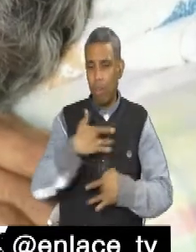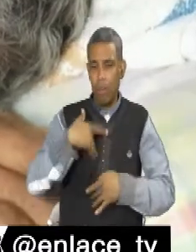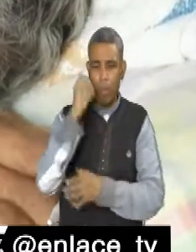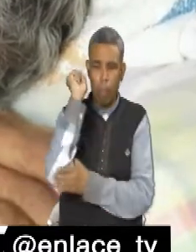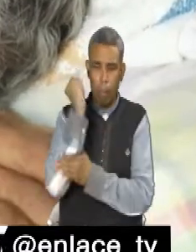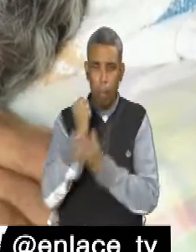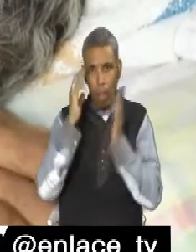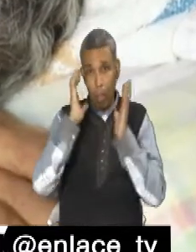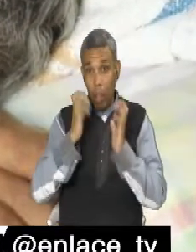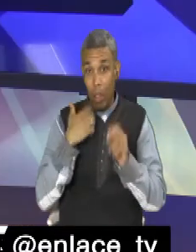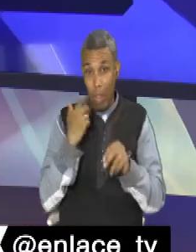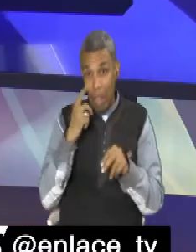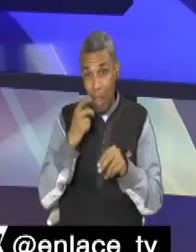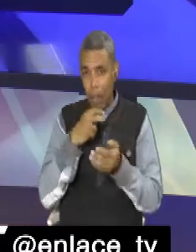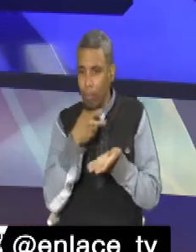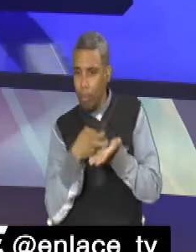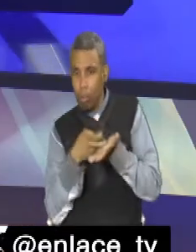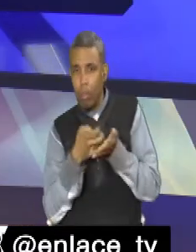siquiera sentarse.